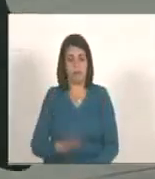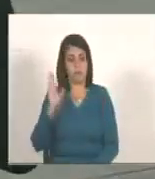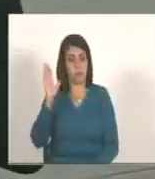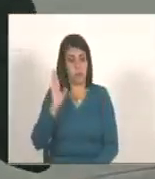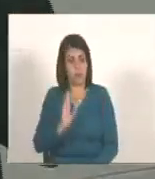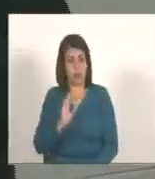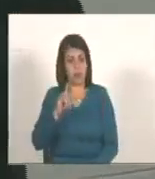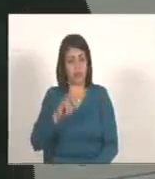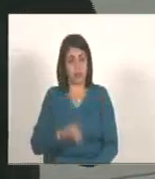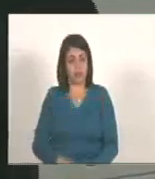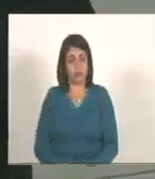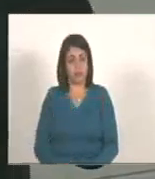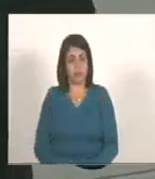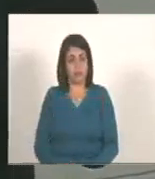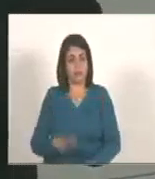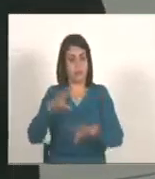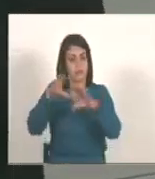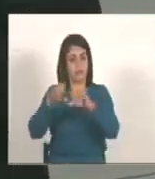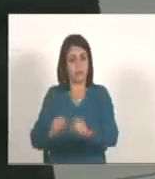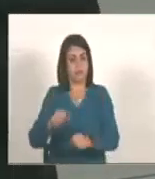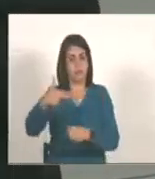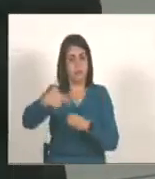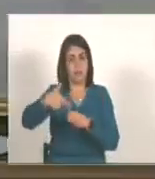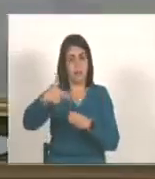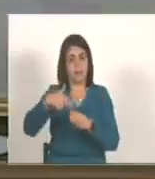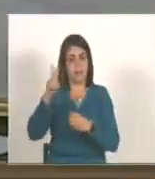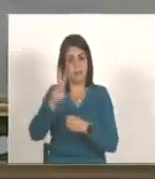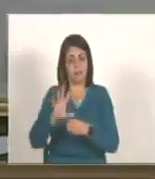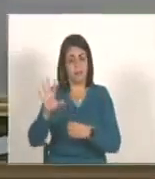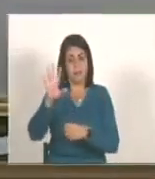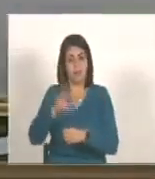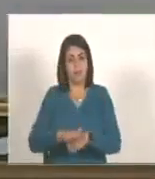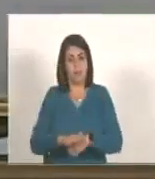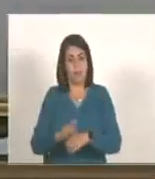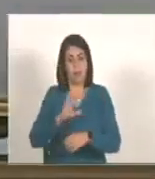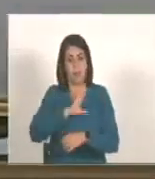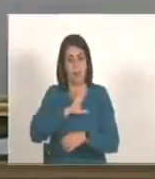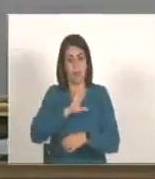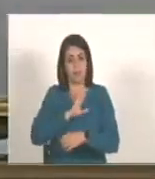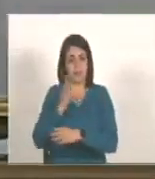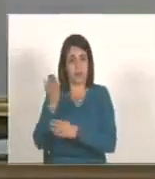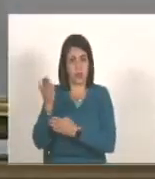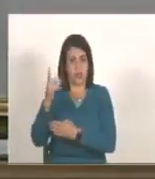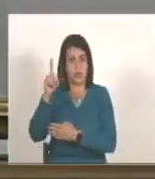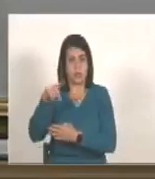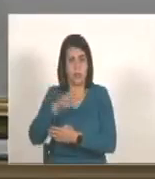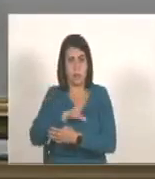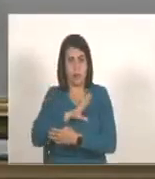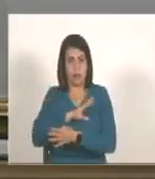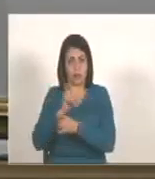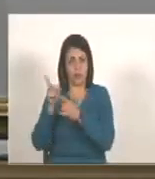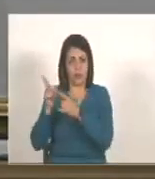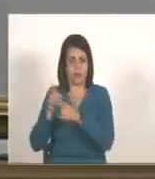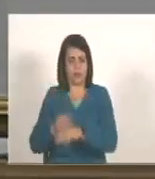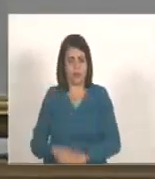Vengan, adueñense del petróleo de Venezuela, que les pertenece a ustedes también.